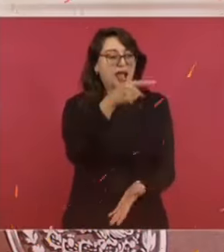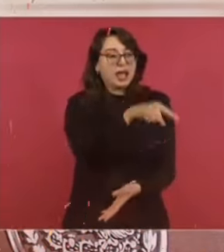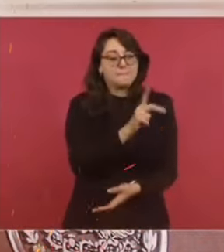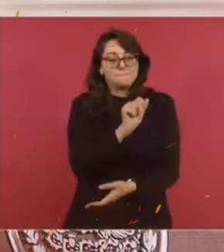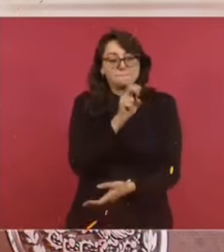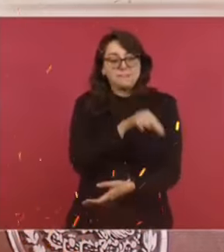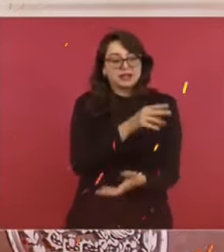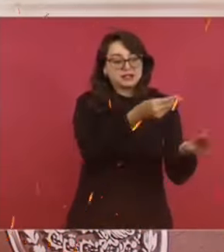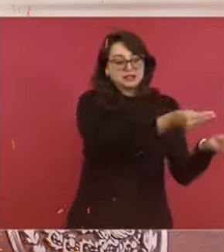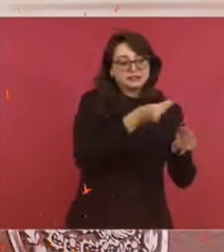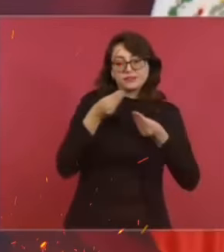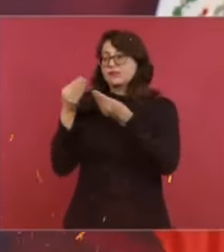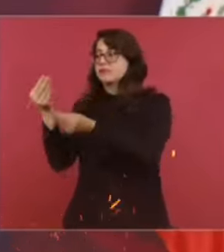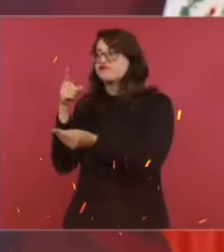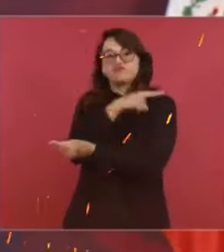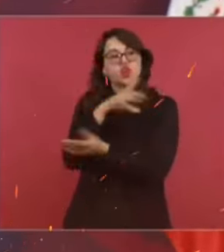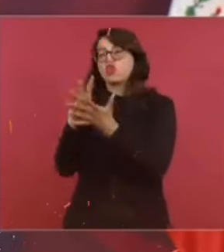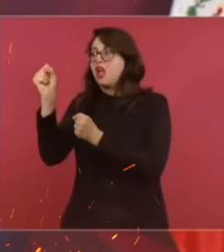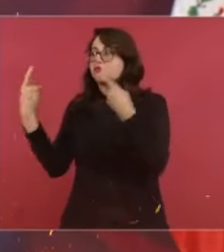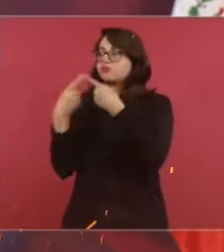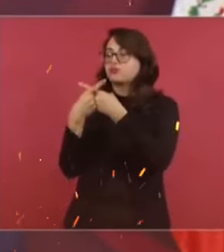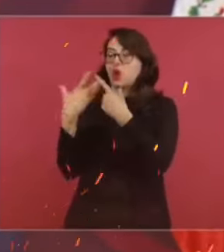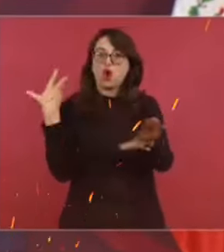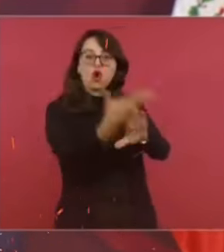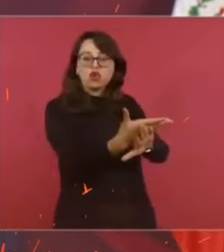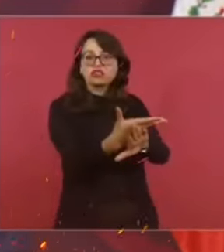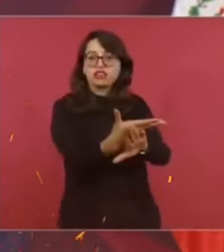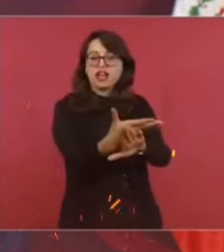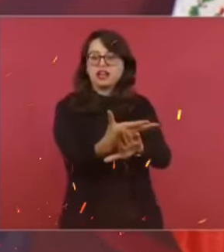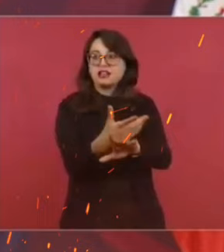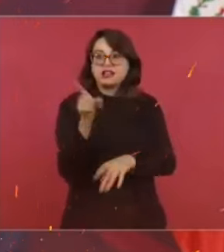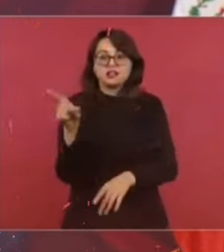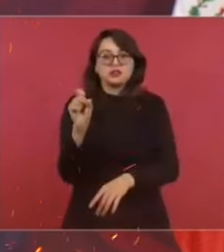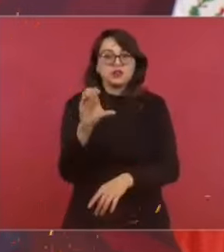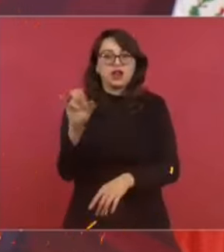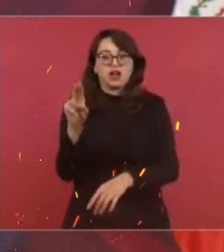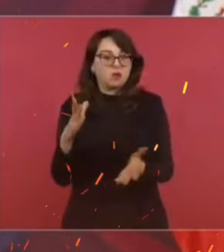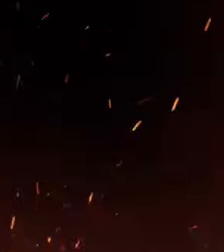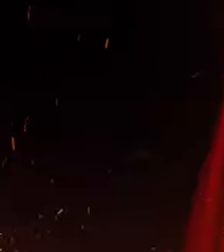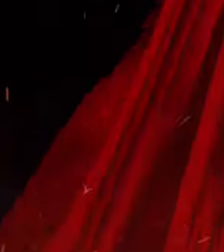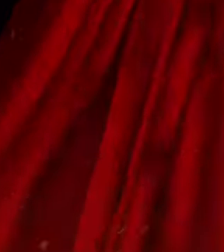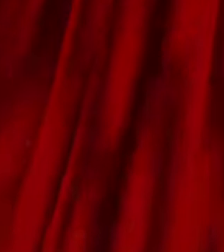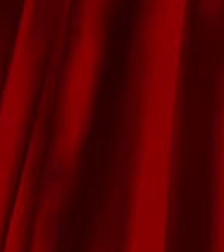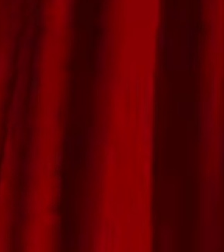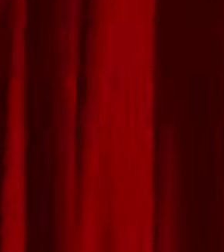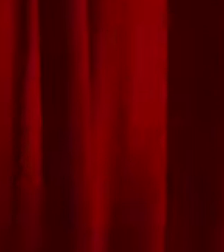el orden constitucional y se afecta la división y el equilibrio entre los poderes.